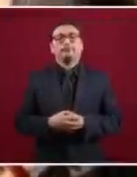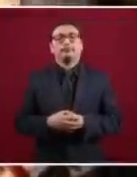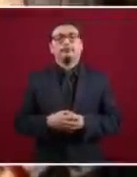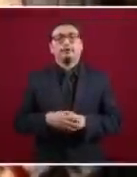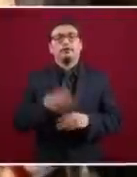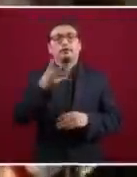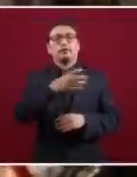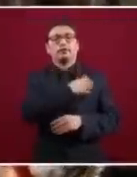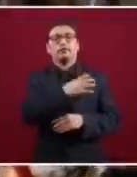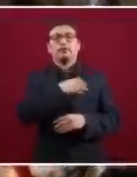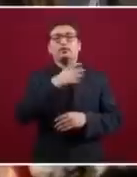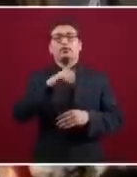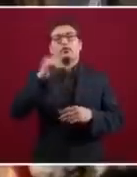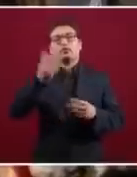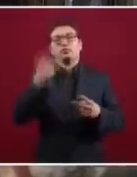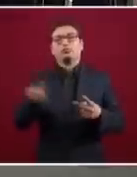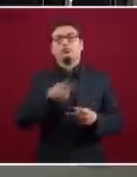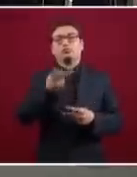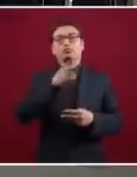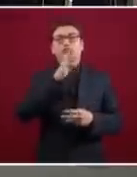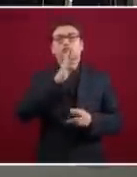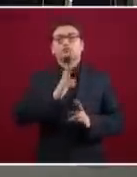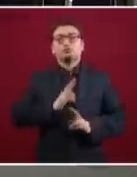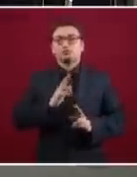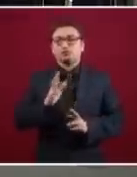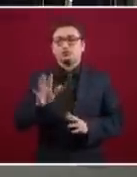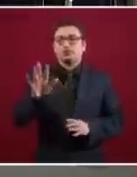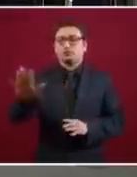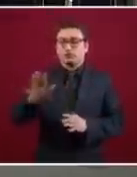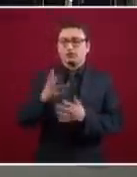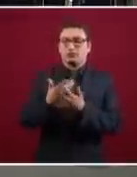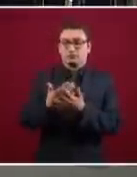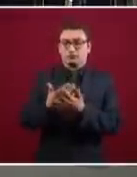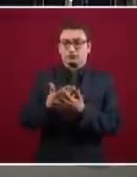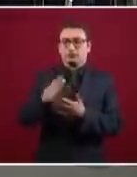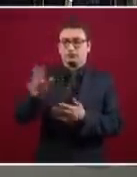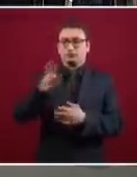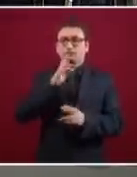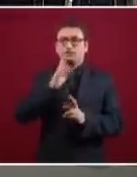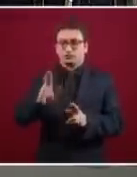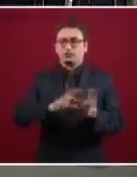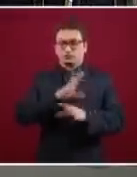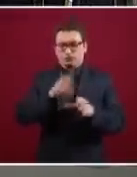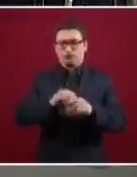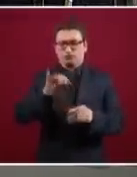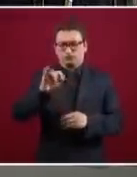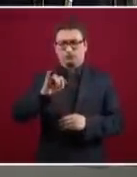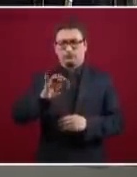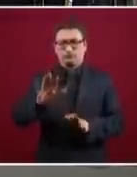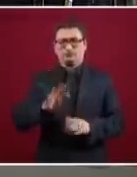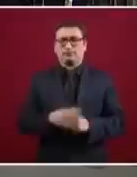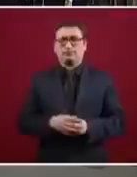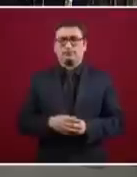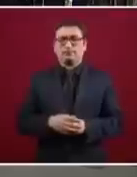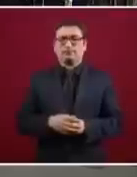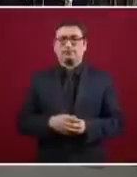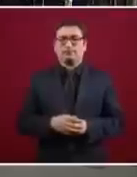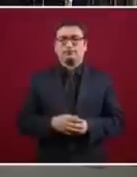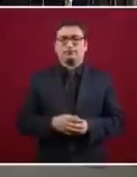la otra pregunta que no me respondieron pero no te vamos a responder todo este